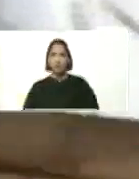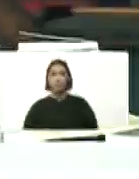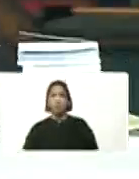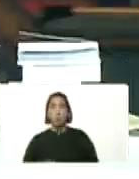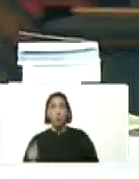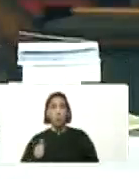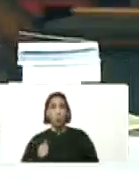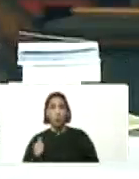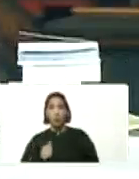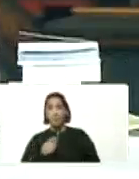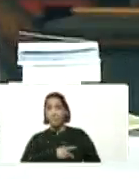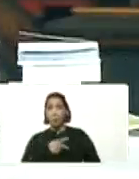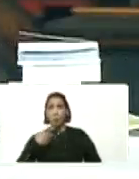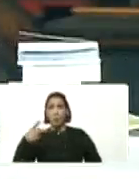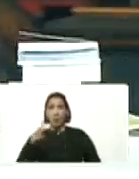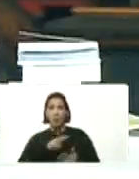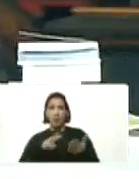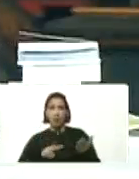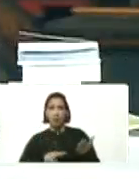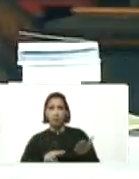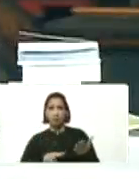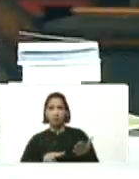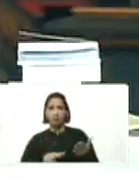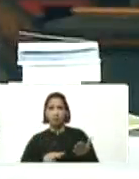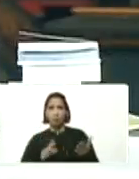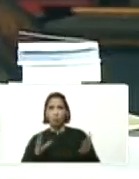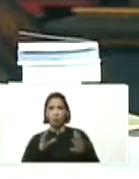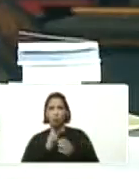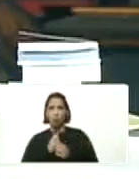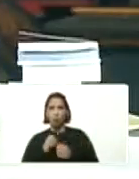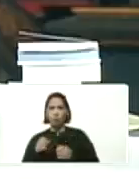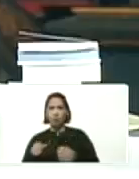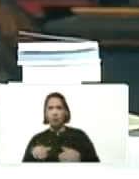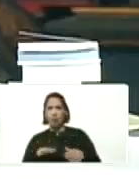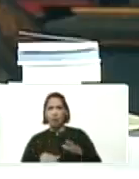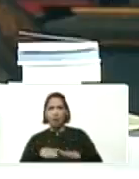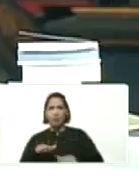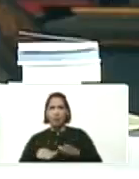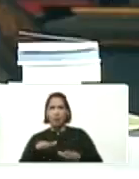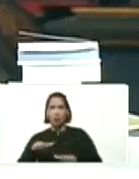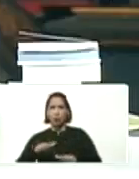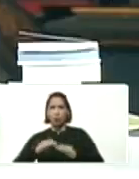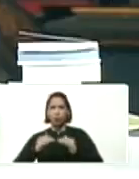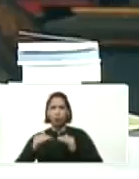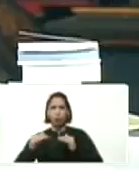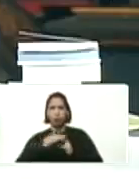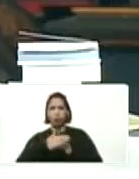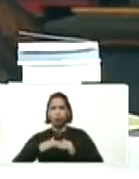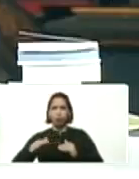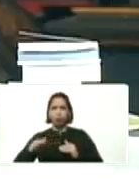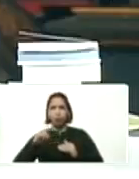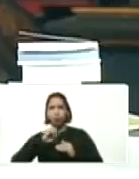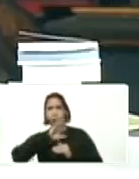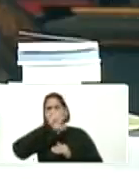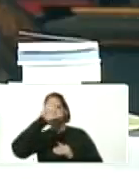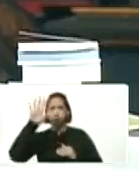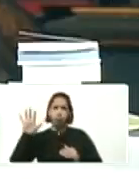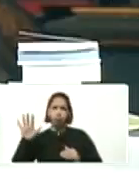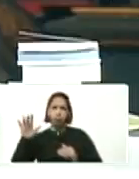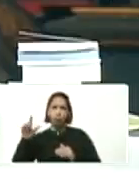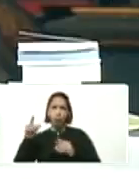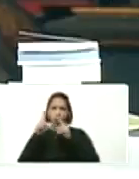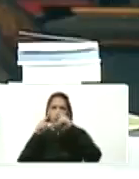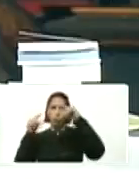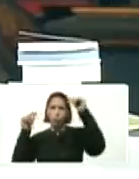Cualquier poema que se lea, una noche caminando a las orillas de la laguna, me topé en el cielo claro con un gajito de